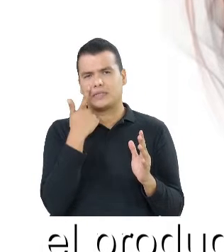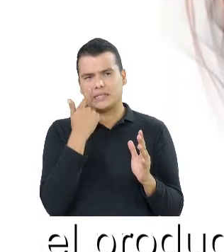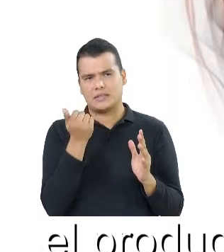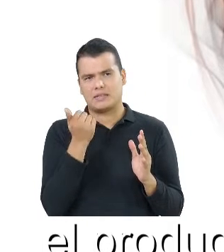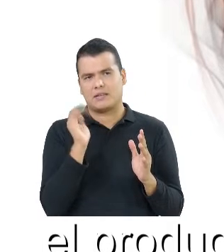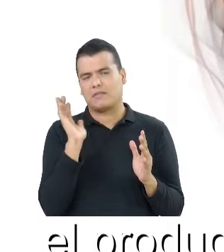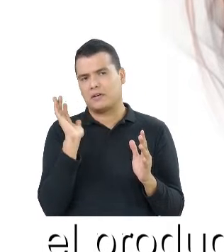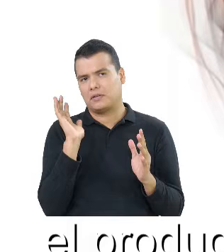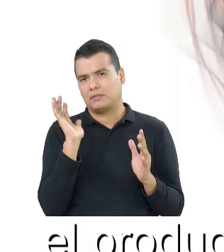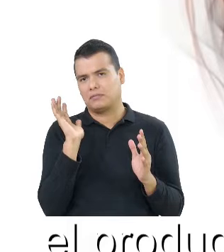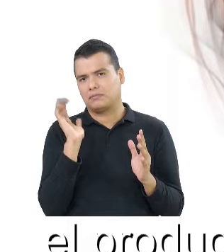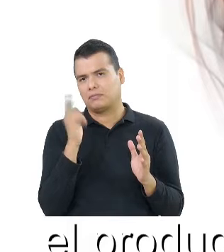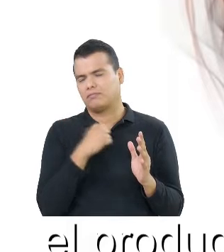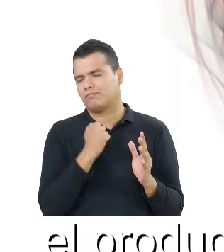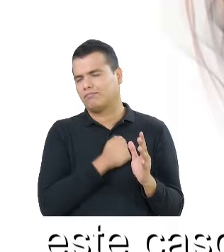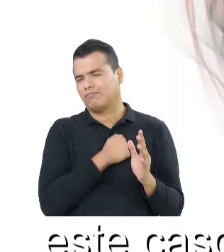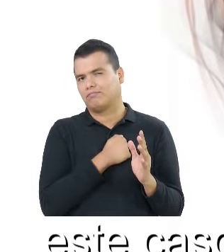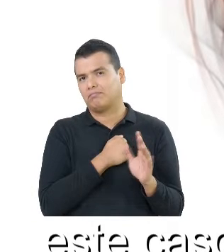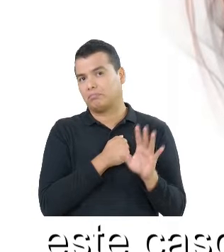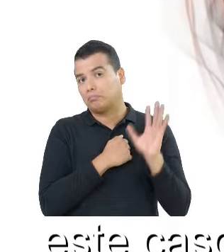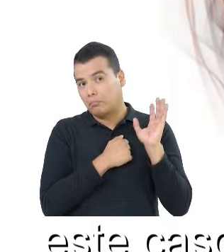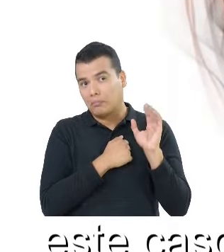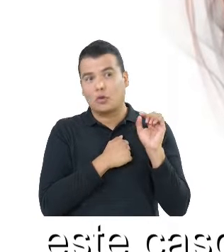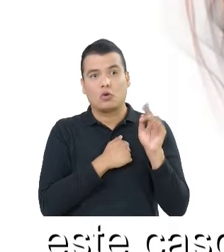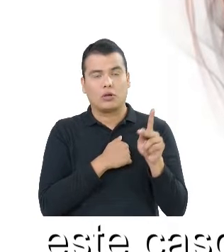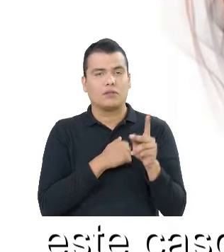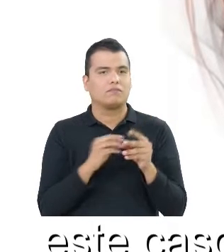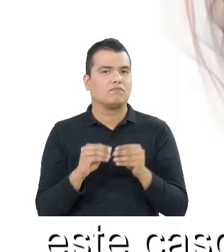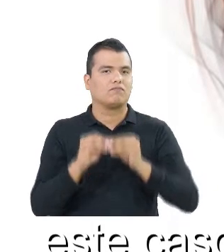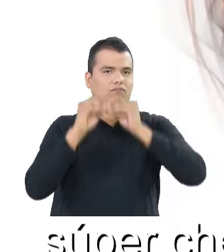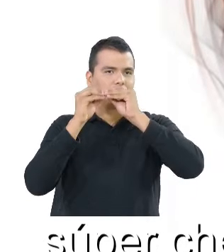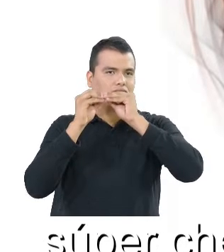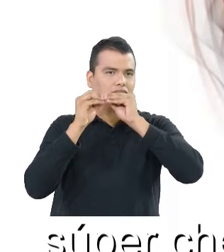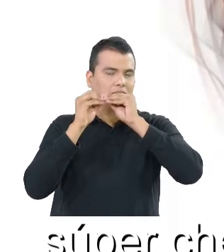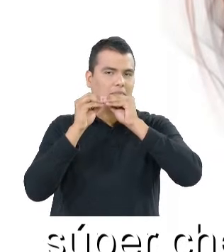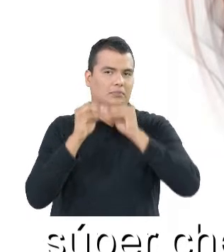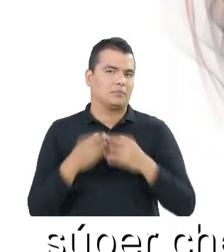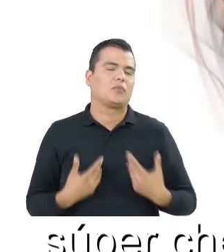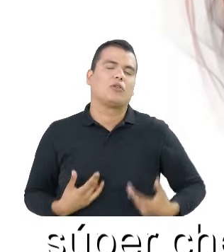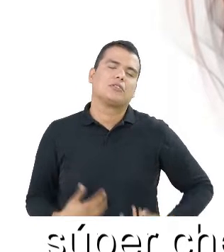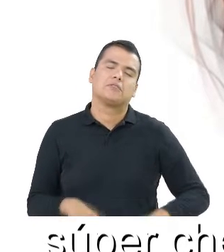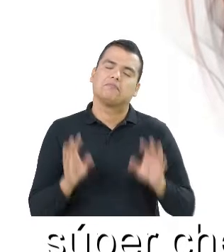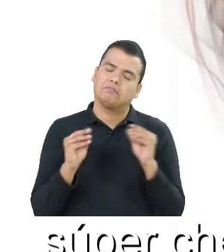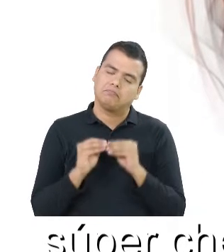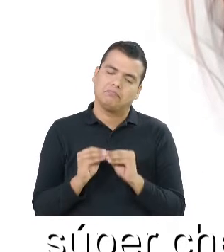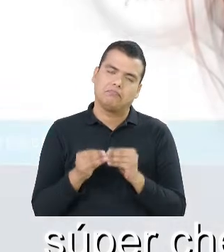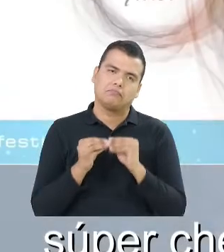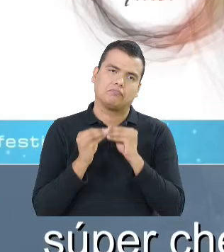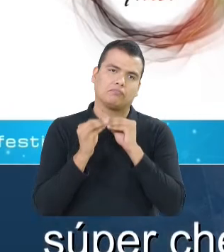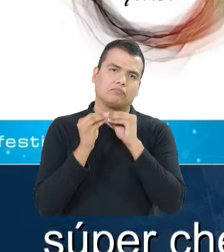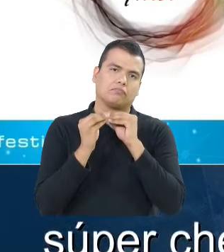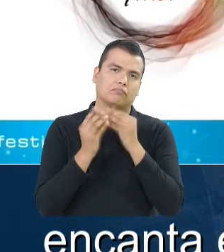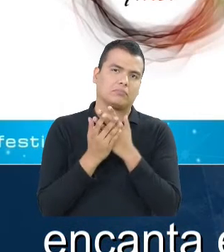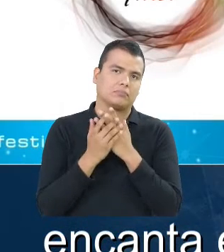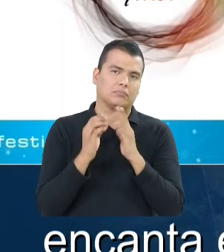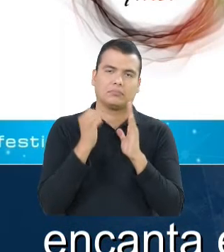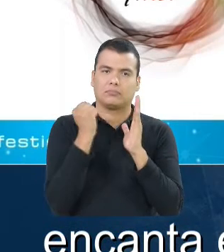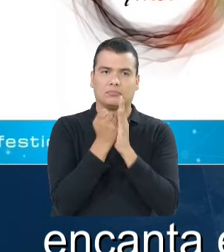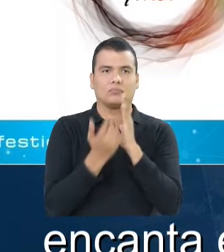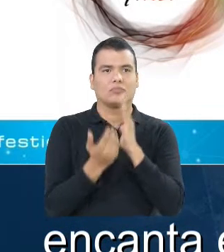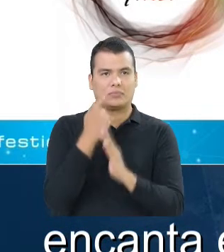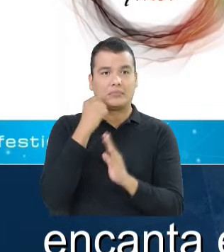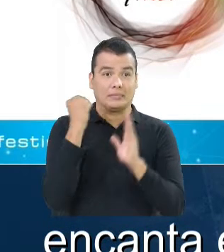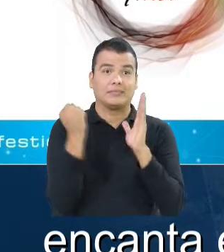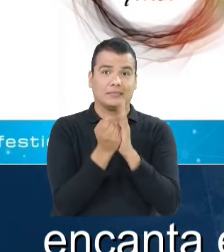súper práctico. No, a mí me encanta. En fin, desarrollémoslo. Entonces, desarrollamos el producto, desarrollamos la marca. De hecho, ese es el